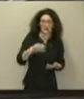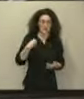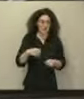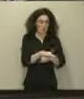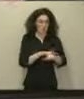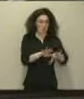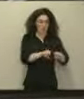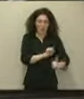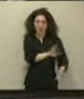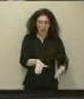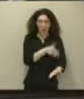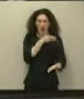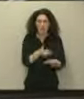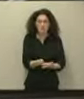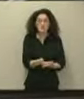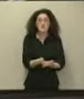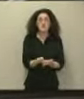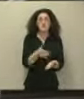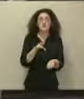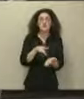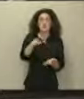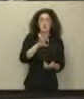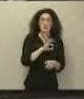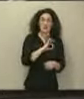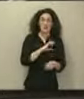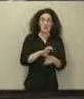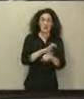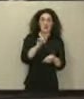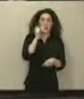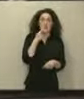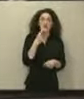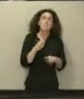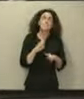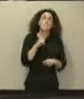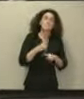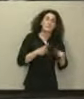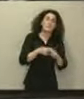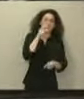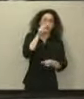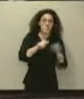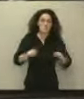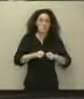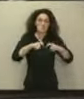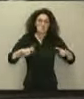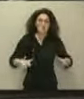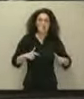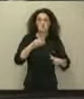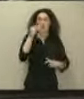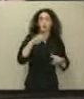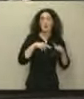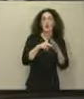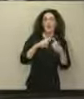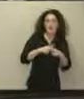realmente lo que usted ha manifestado señora consejera que necesitaba más medios humanos y más herramientas y una mejor herramienta de gestión